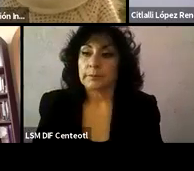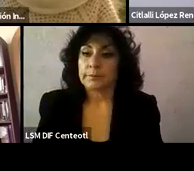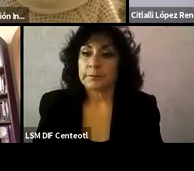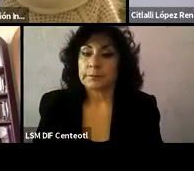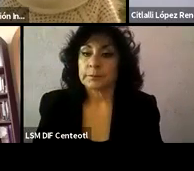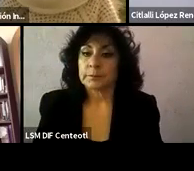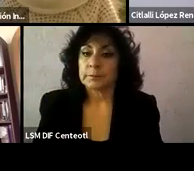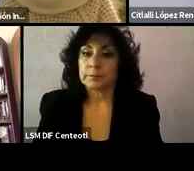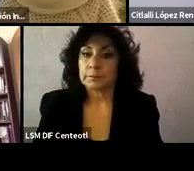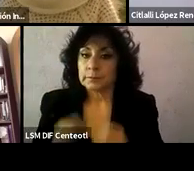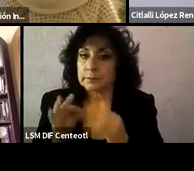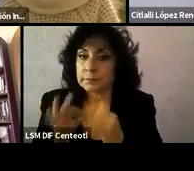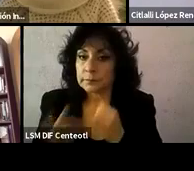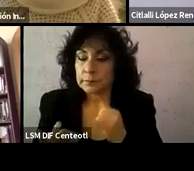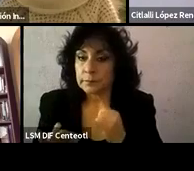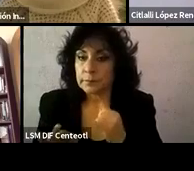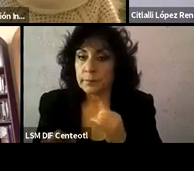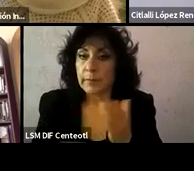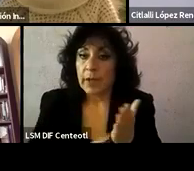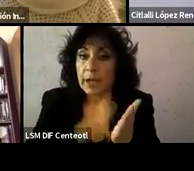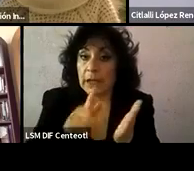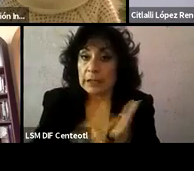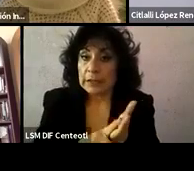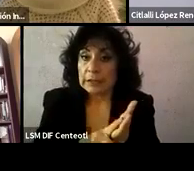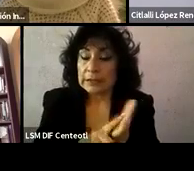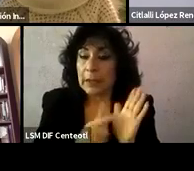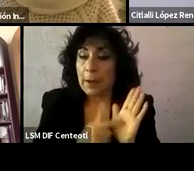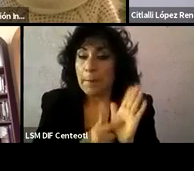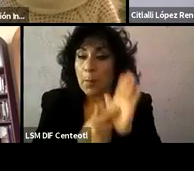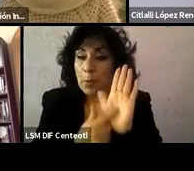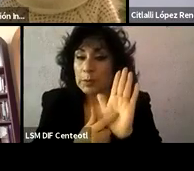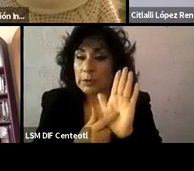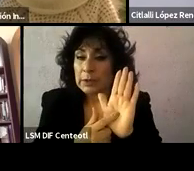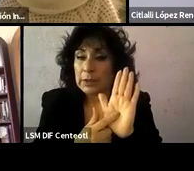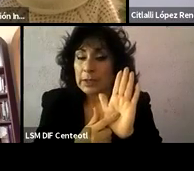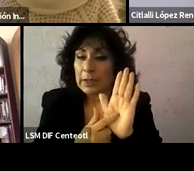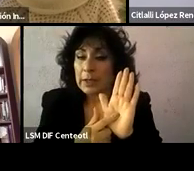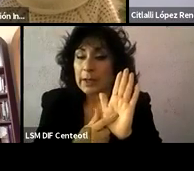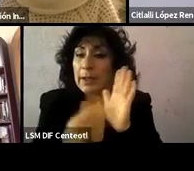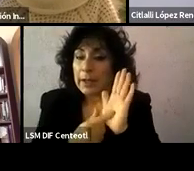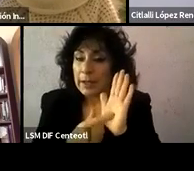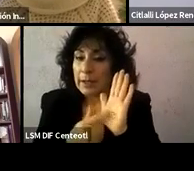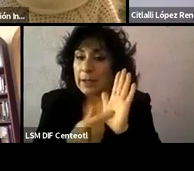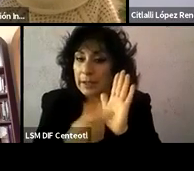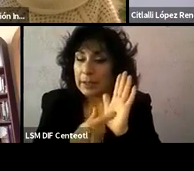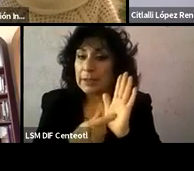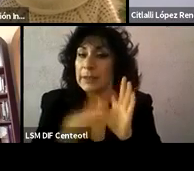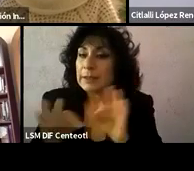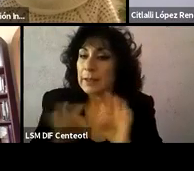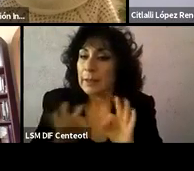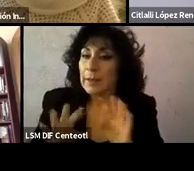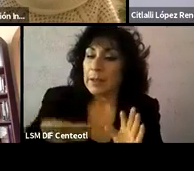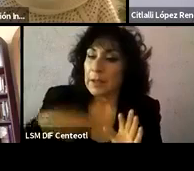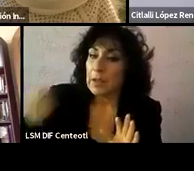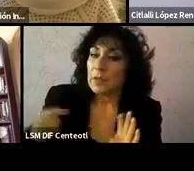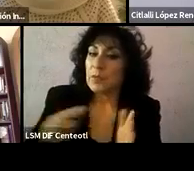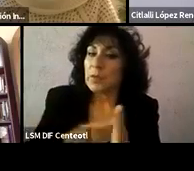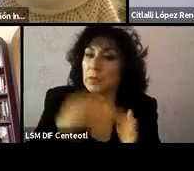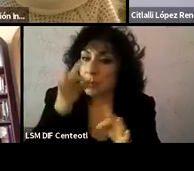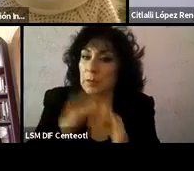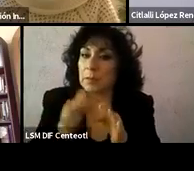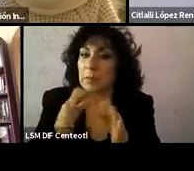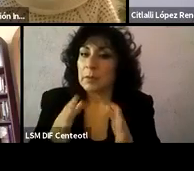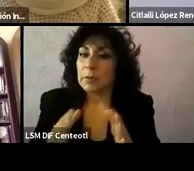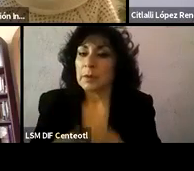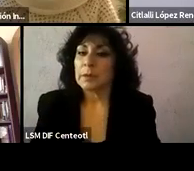levantar de la tinta muerta estos mandatos de construcción de paz hacia ya una integración directa en el currículum, es lo que nos